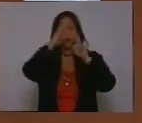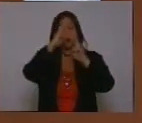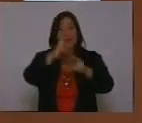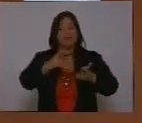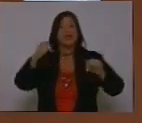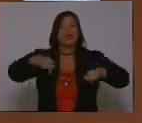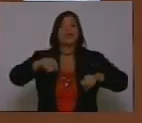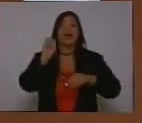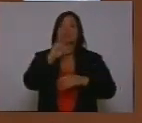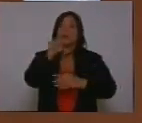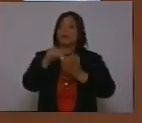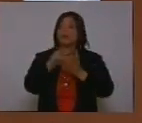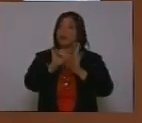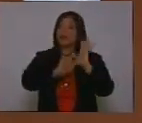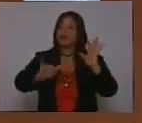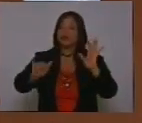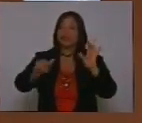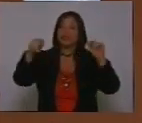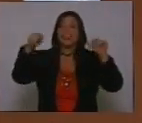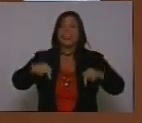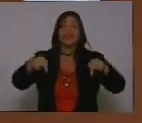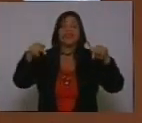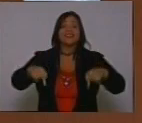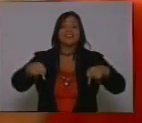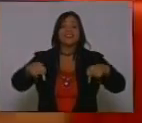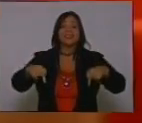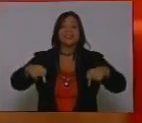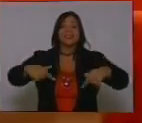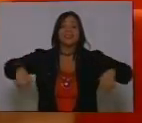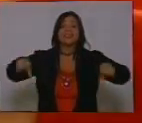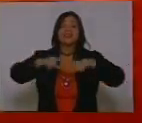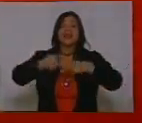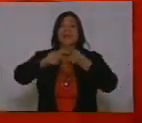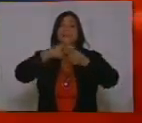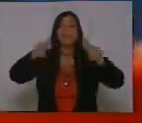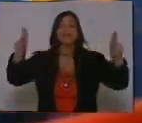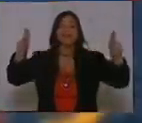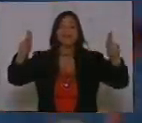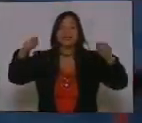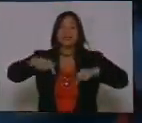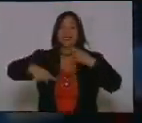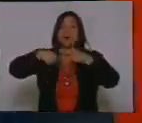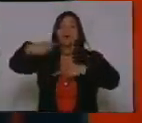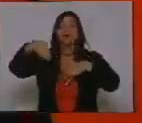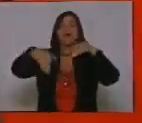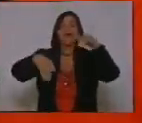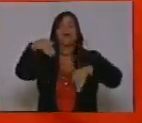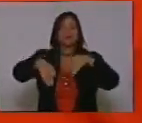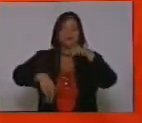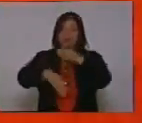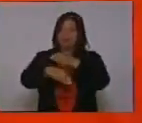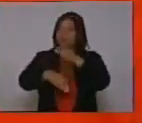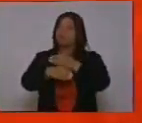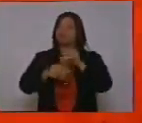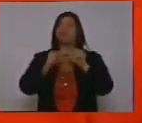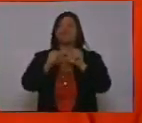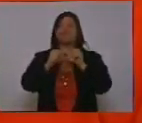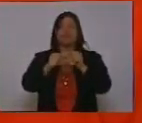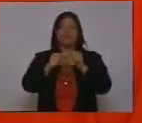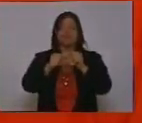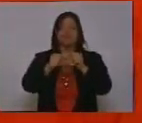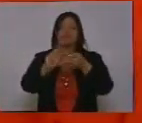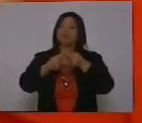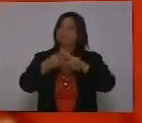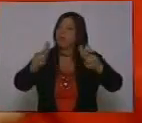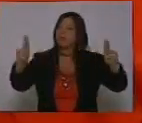esta Asamblea Nacional Constituyente está aquí para la paz y estas elecciones seguirán contribuyendo